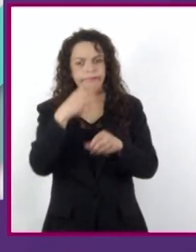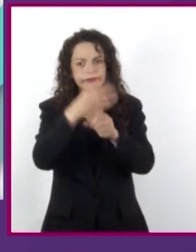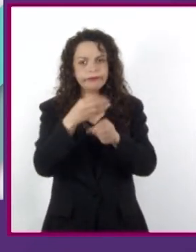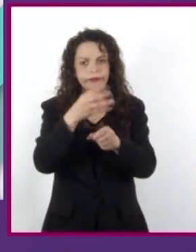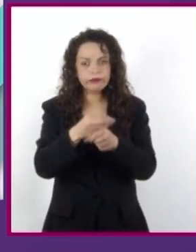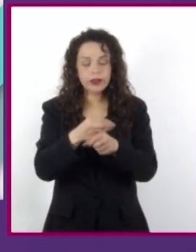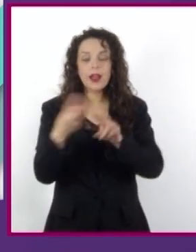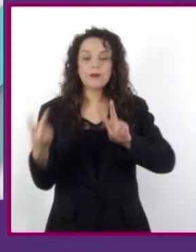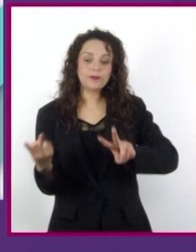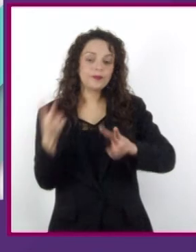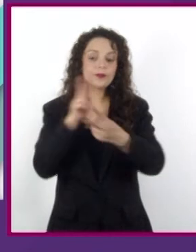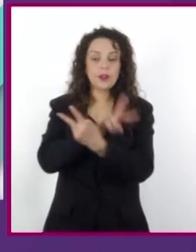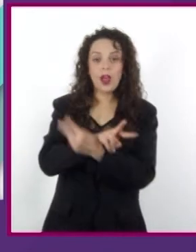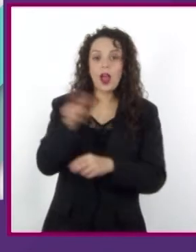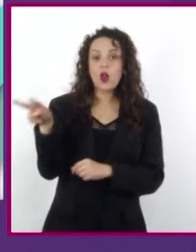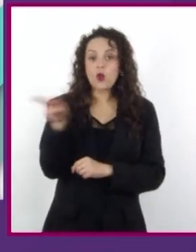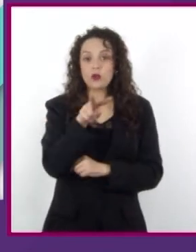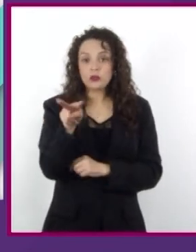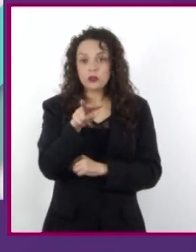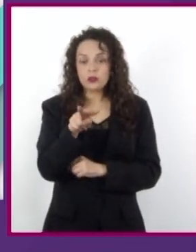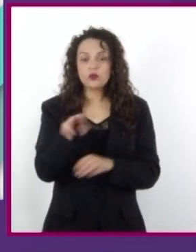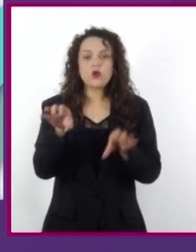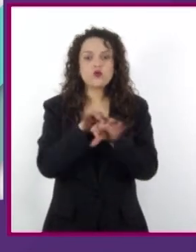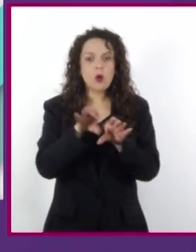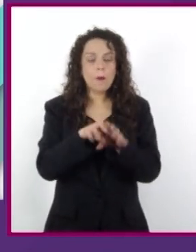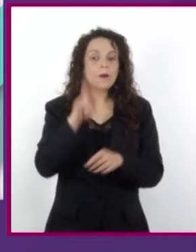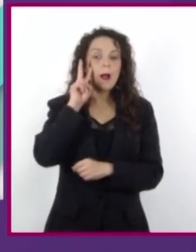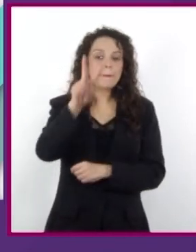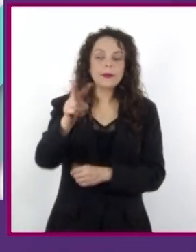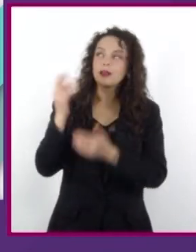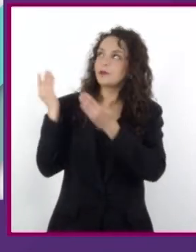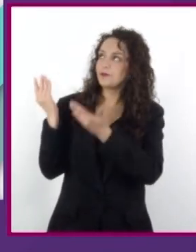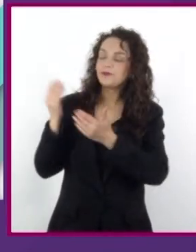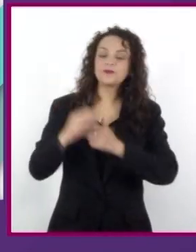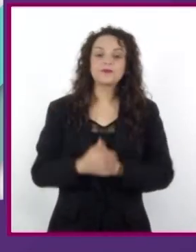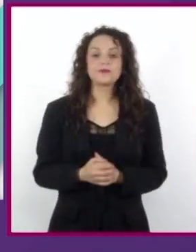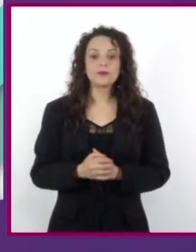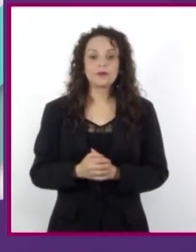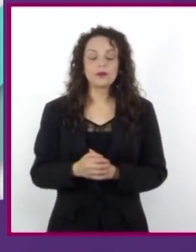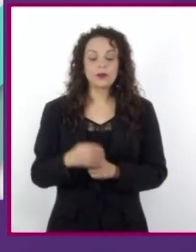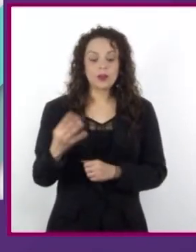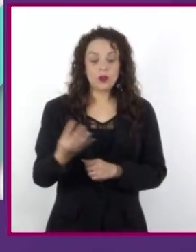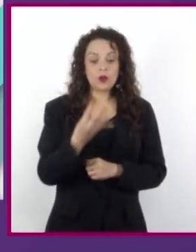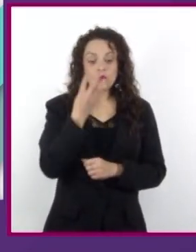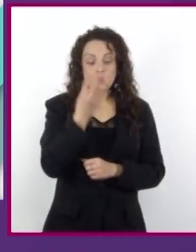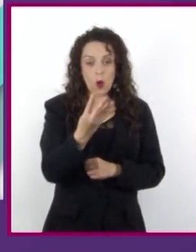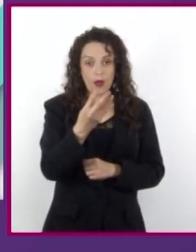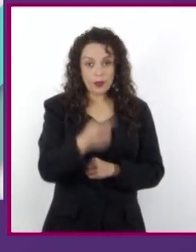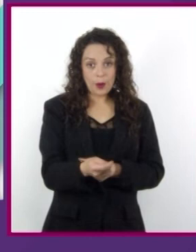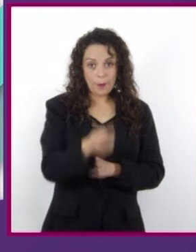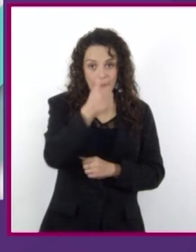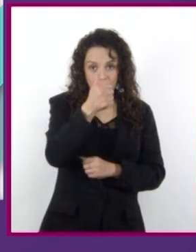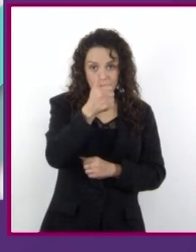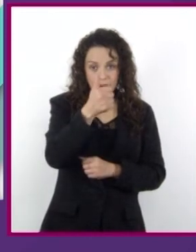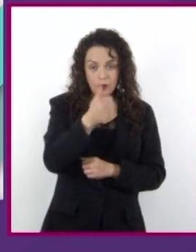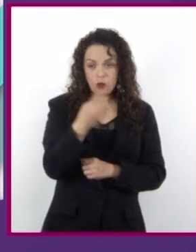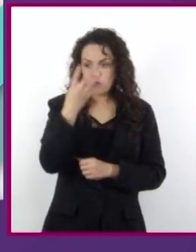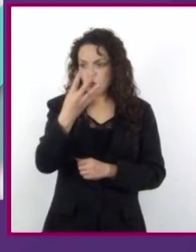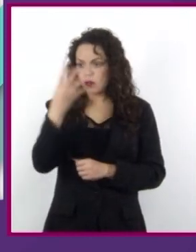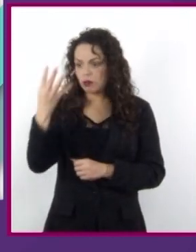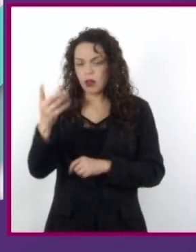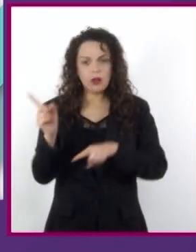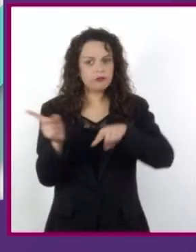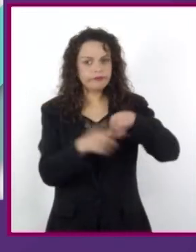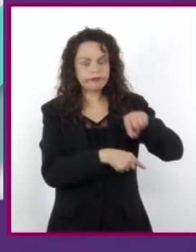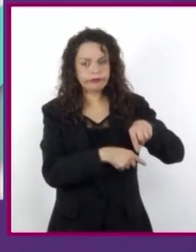inversa en ambos miembros, es decir, sumamos 4 en el primer miembro, se anulan los 4